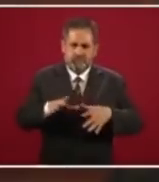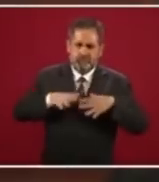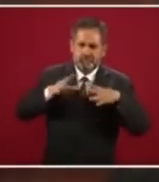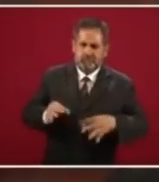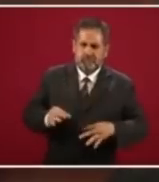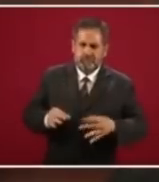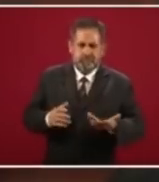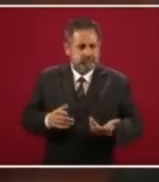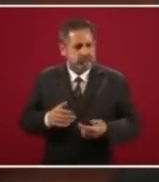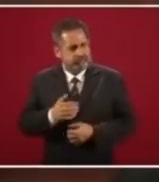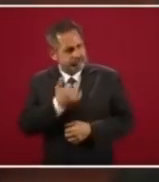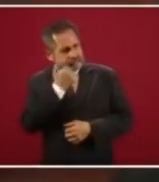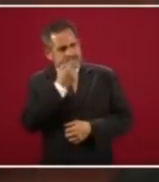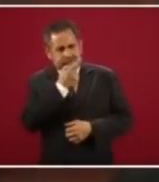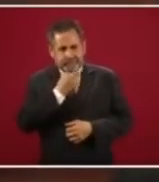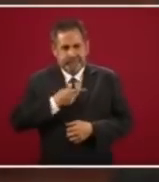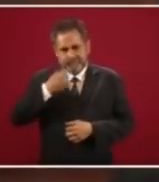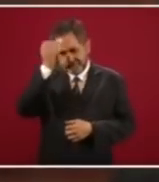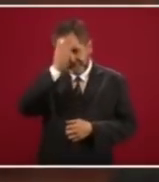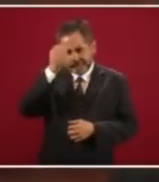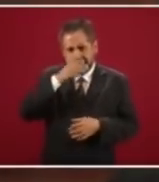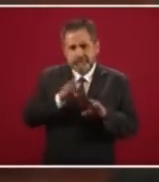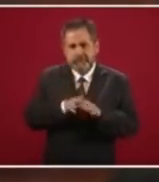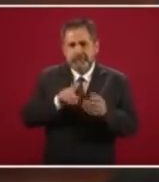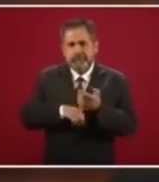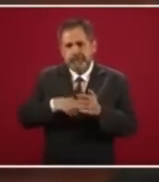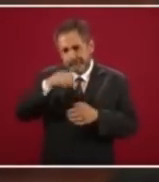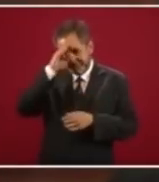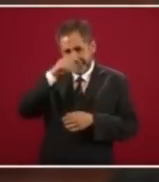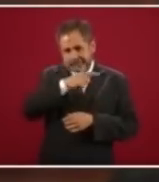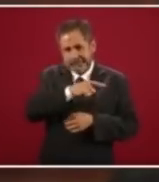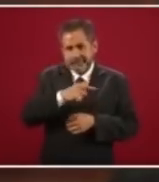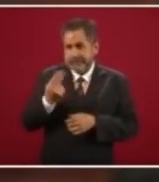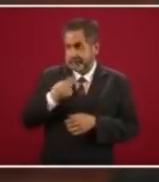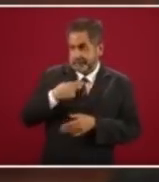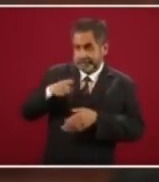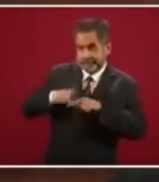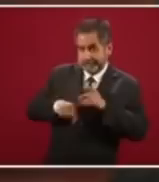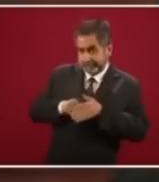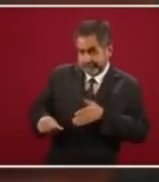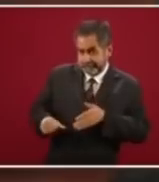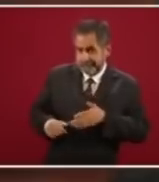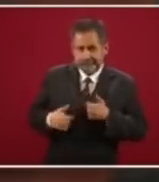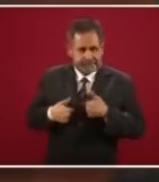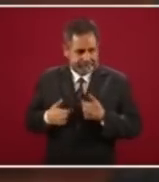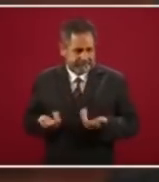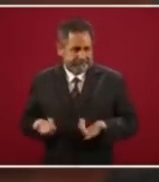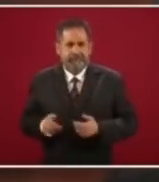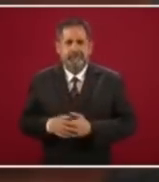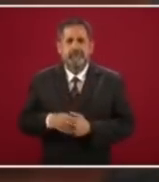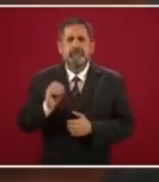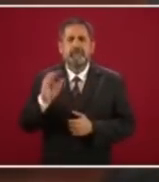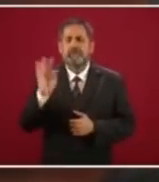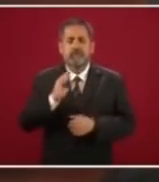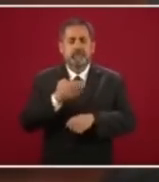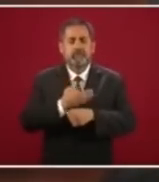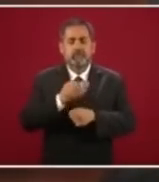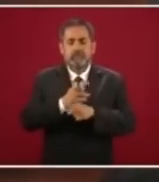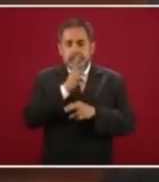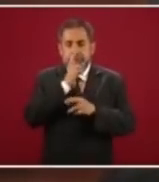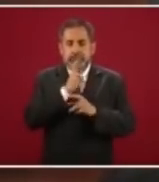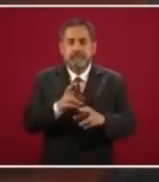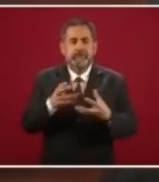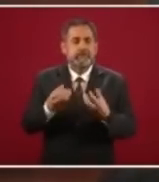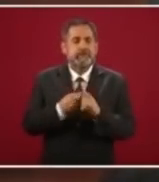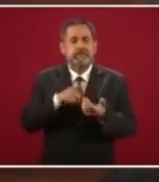Me gustaría que me diera una opinión respecto a esto, si usted considera que se le necesita dar de baja. Y también hoy posiblemente se resuelva el caso de la